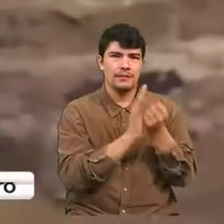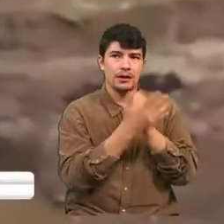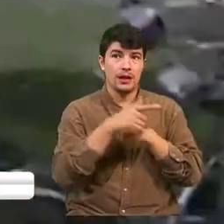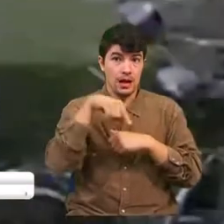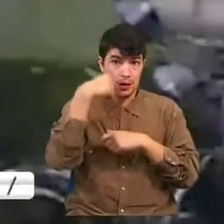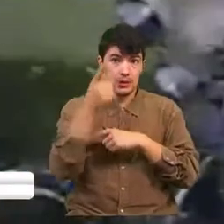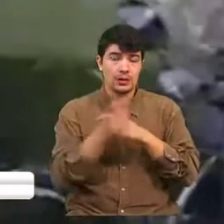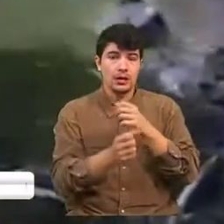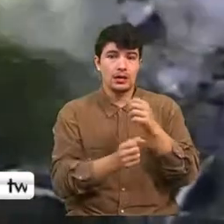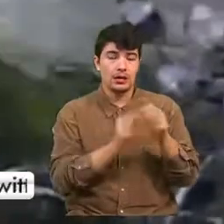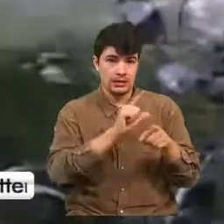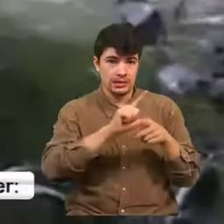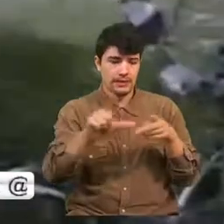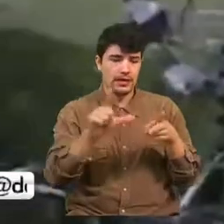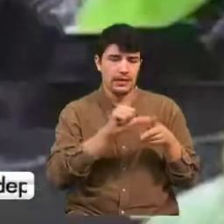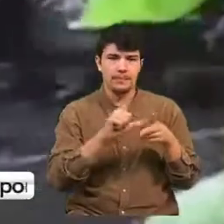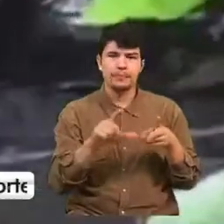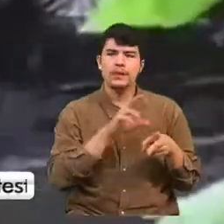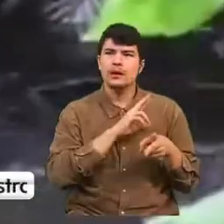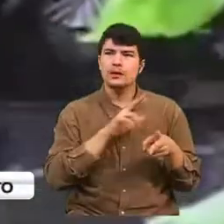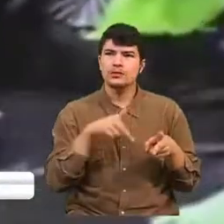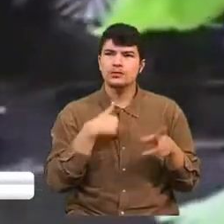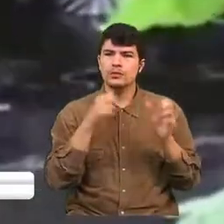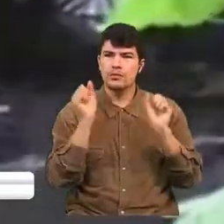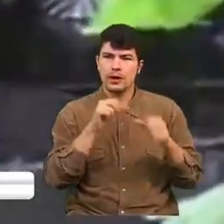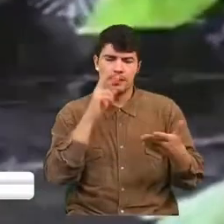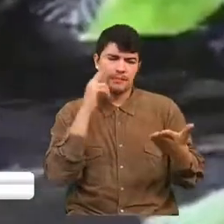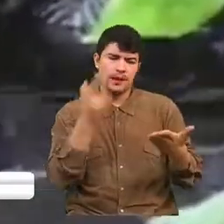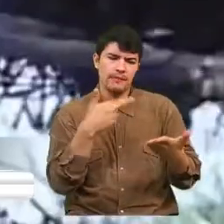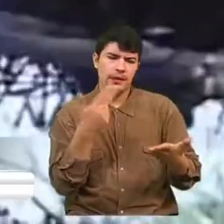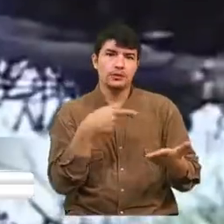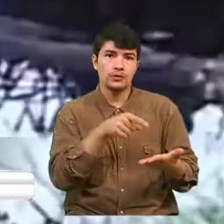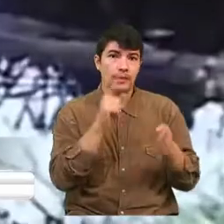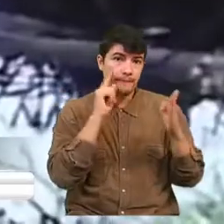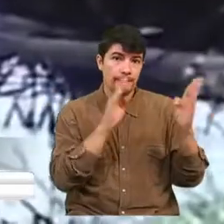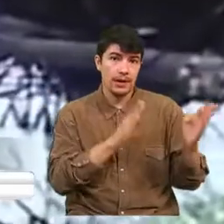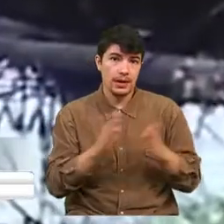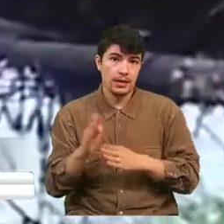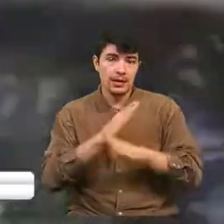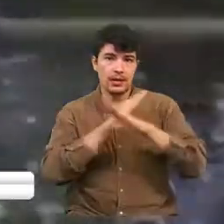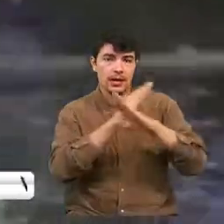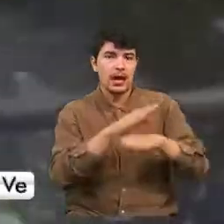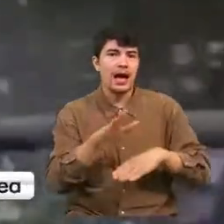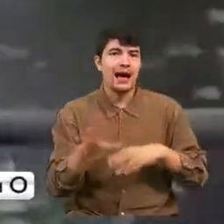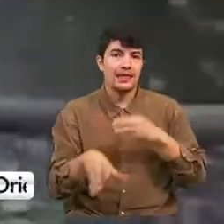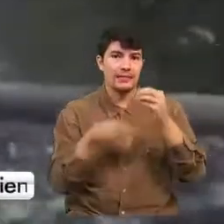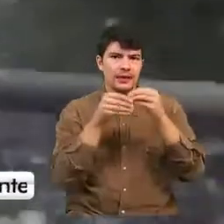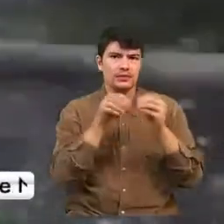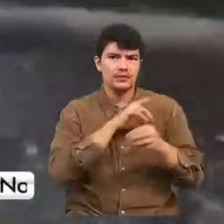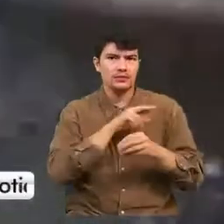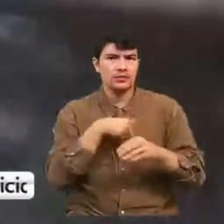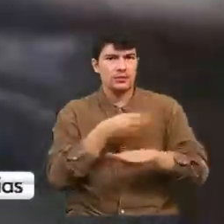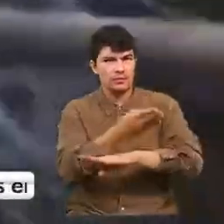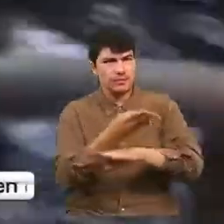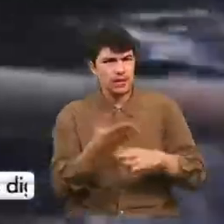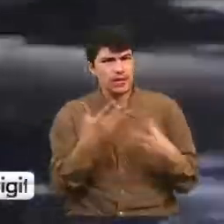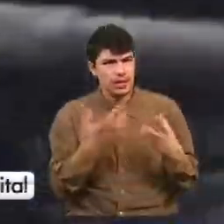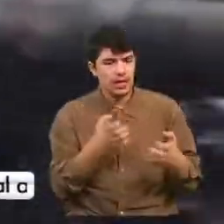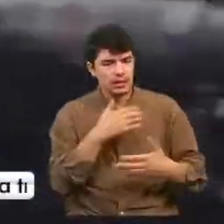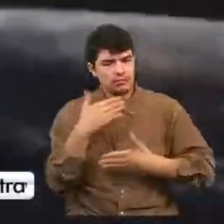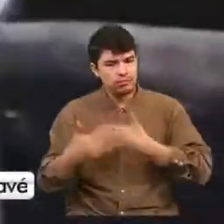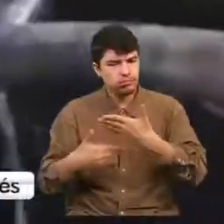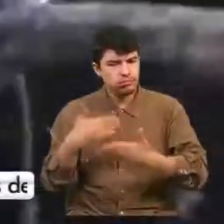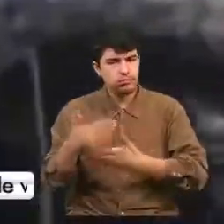próxima semana entonces podremos tener una revisión integral de ese plan de contingencia y sobre todo exigir, como lo queremos hacer y lo venimos haciendo